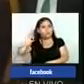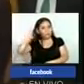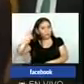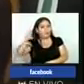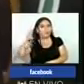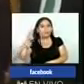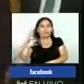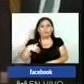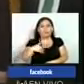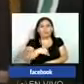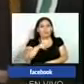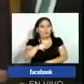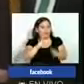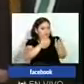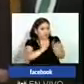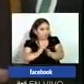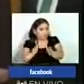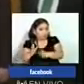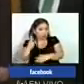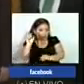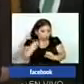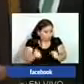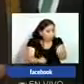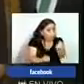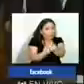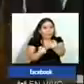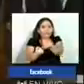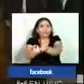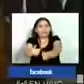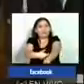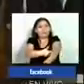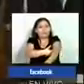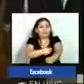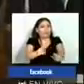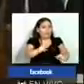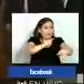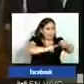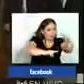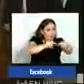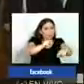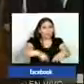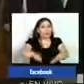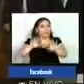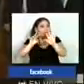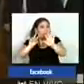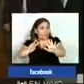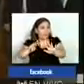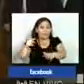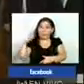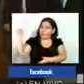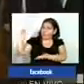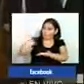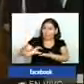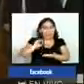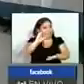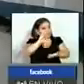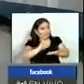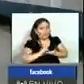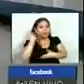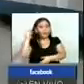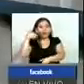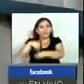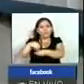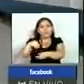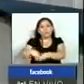El plan ahora Se concentra En fortalecer La red hospitalaria Construyendo Siete hospitales Con dinero De préstamos Otorgados Por el Banco